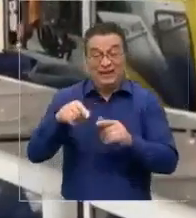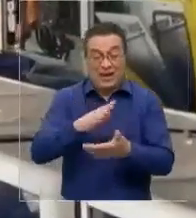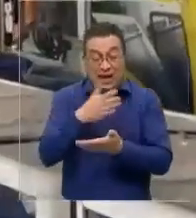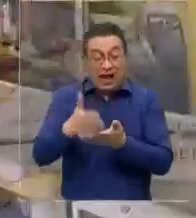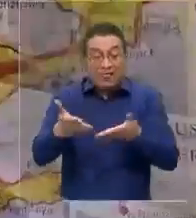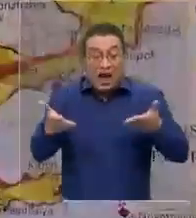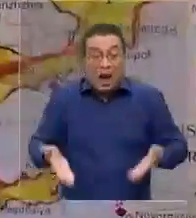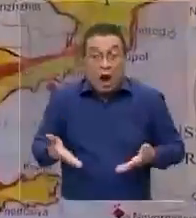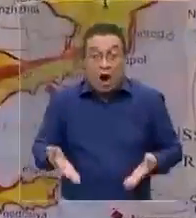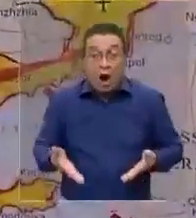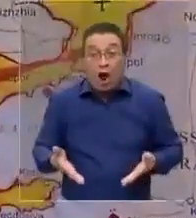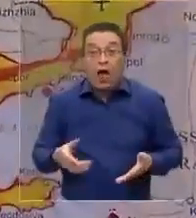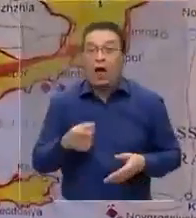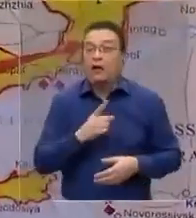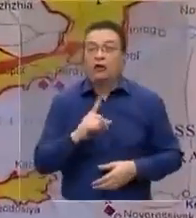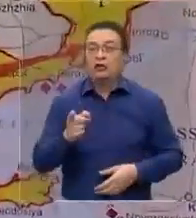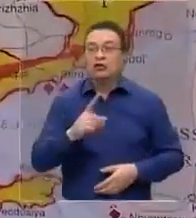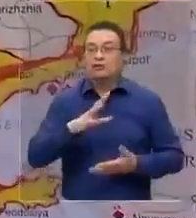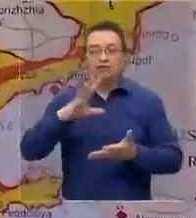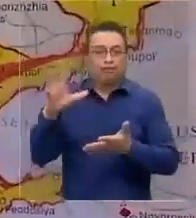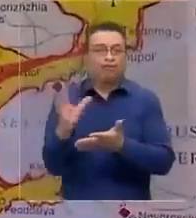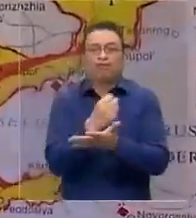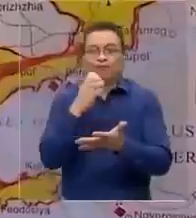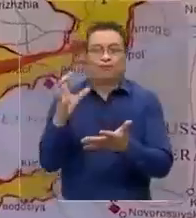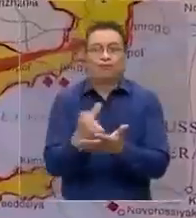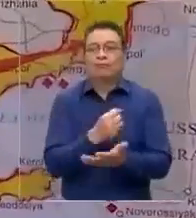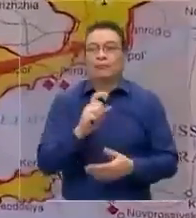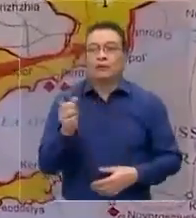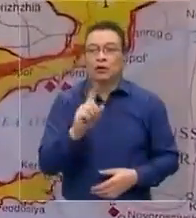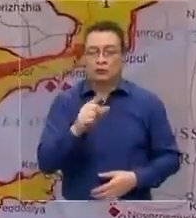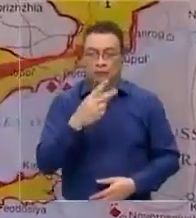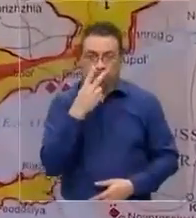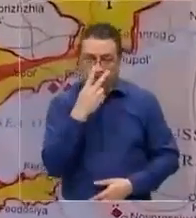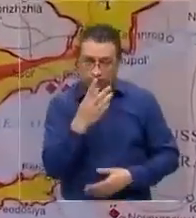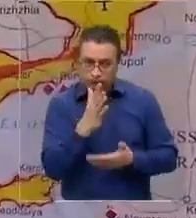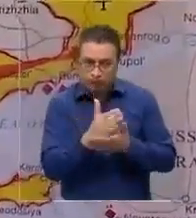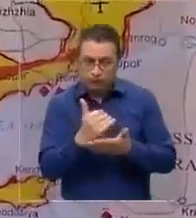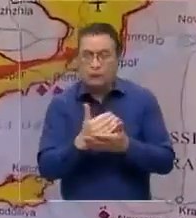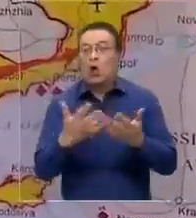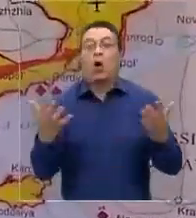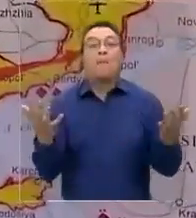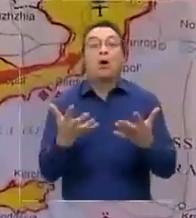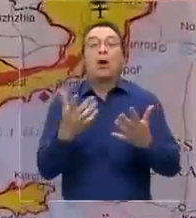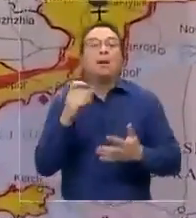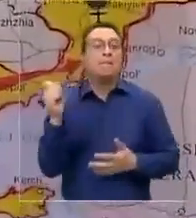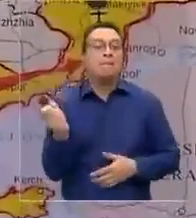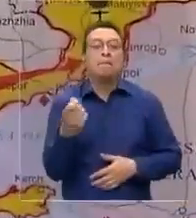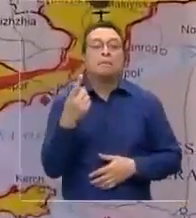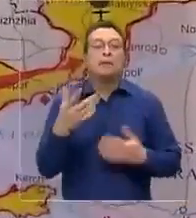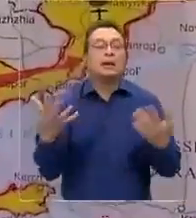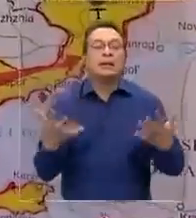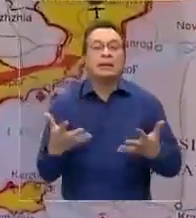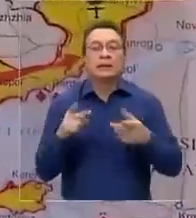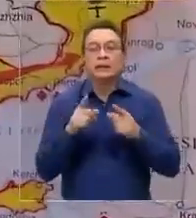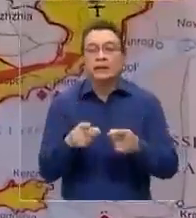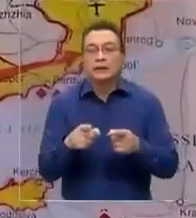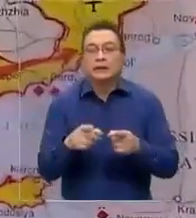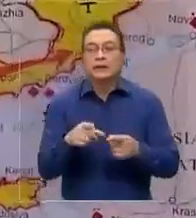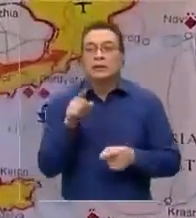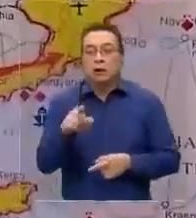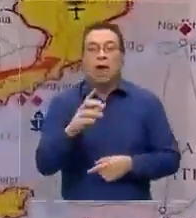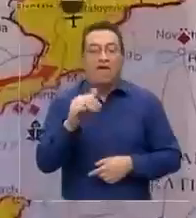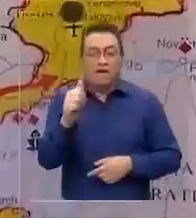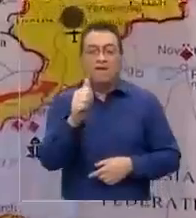fecha no han tenido el efecto previsto debido principalmente a